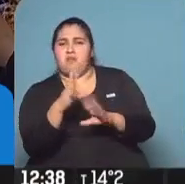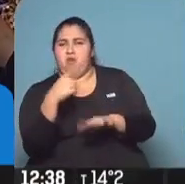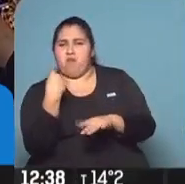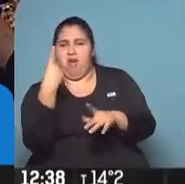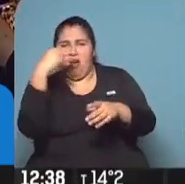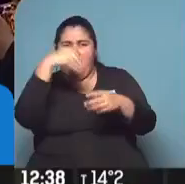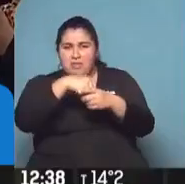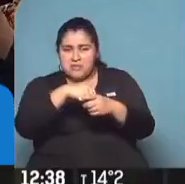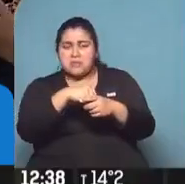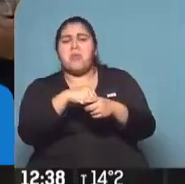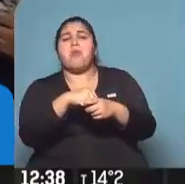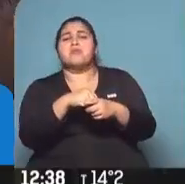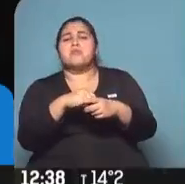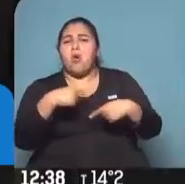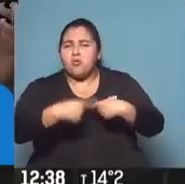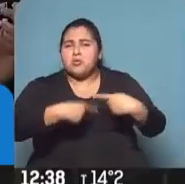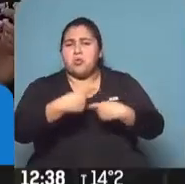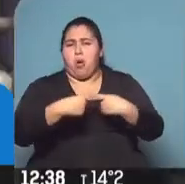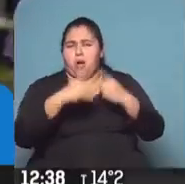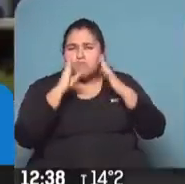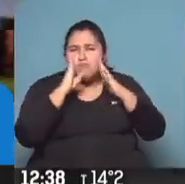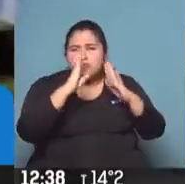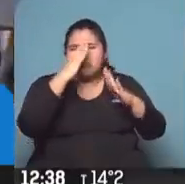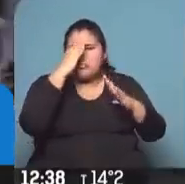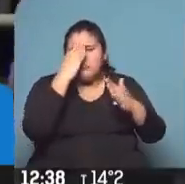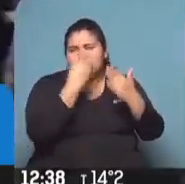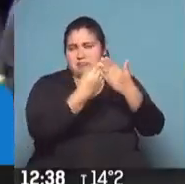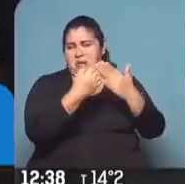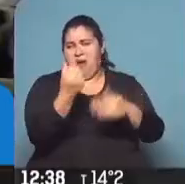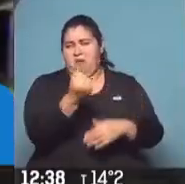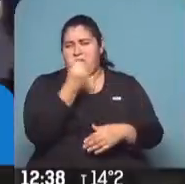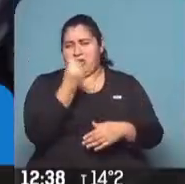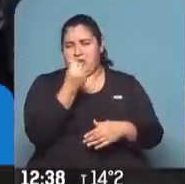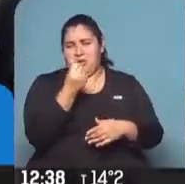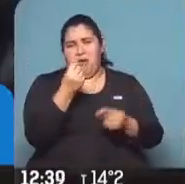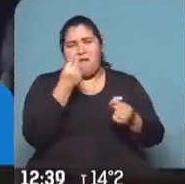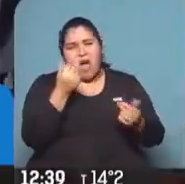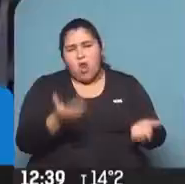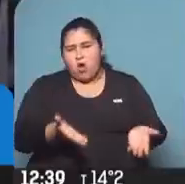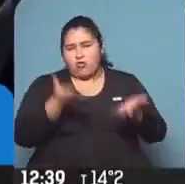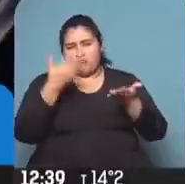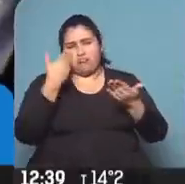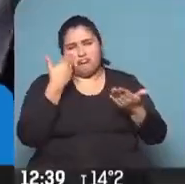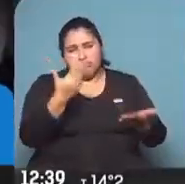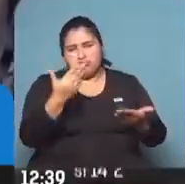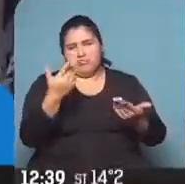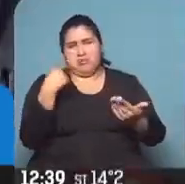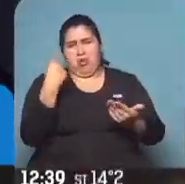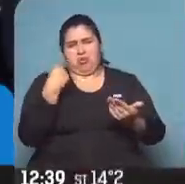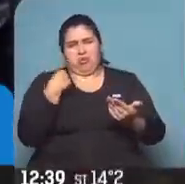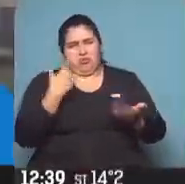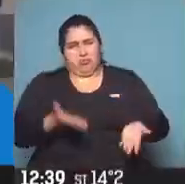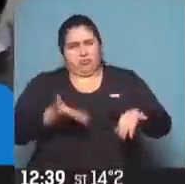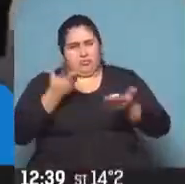argentina continuamos hacia el futuro delante siendo los valores que nos hicieron grandes del